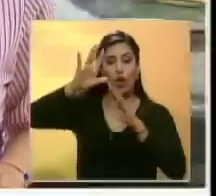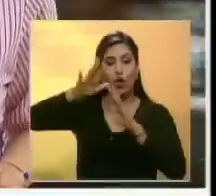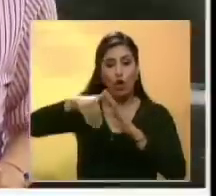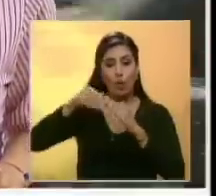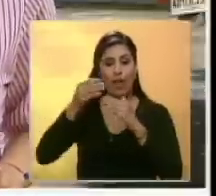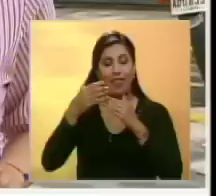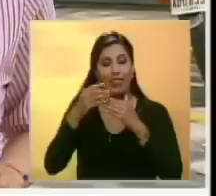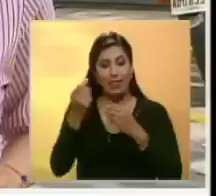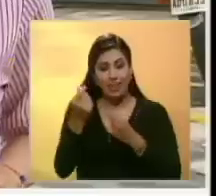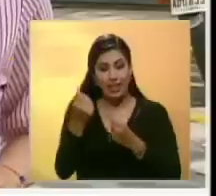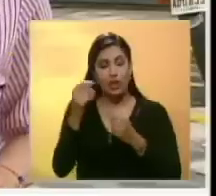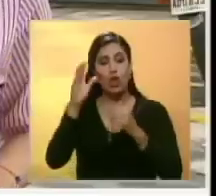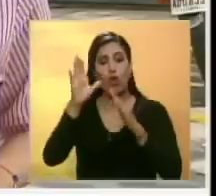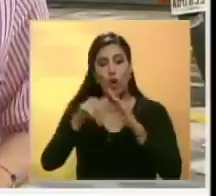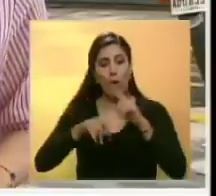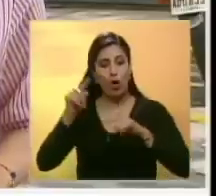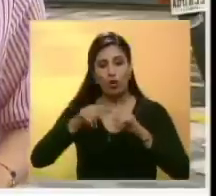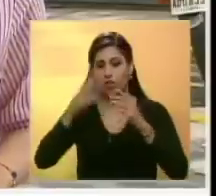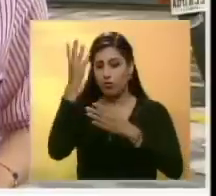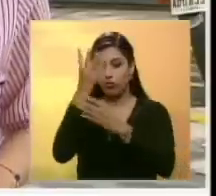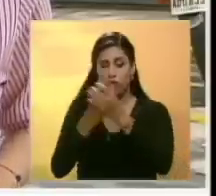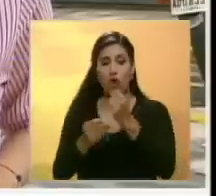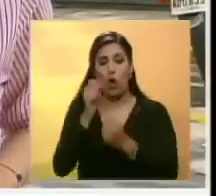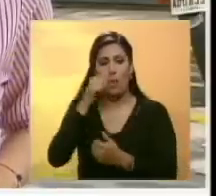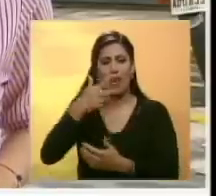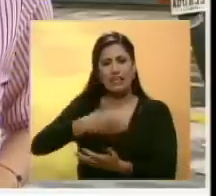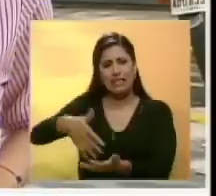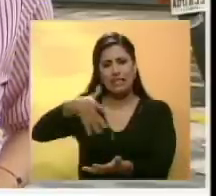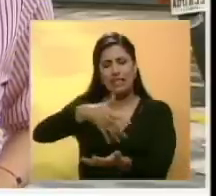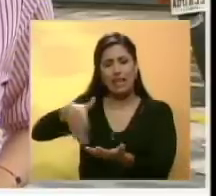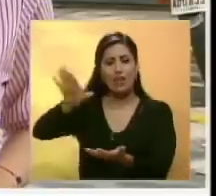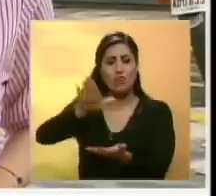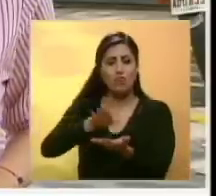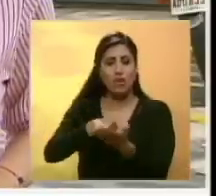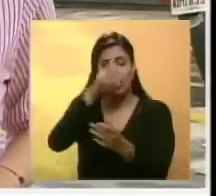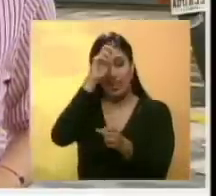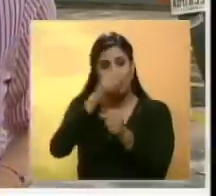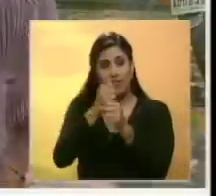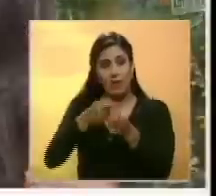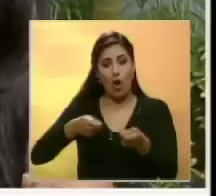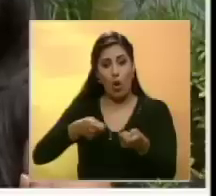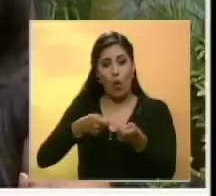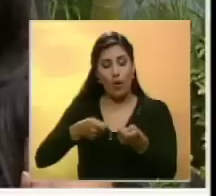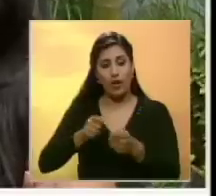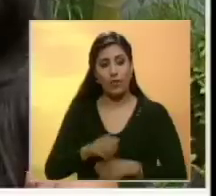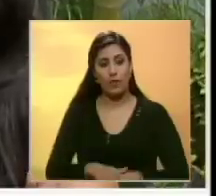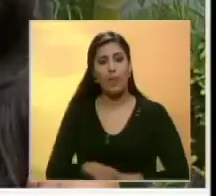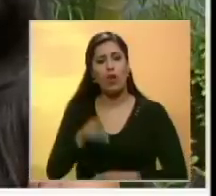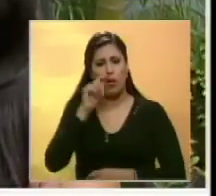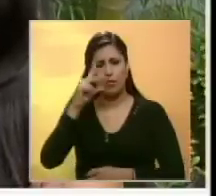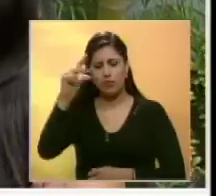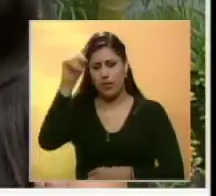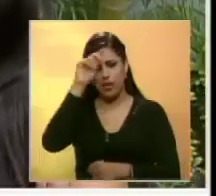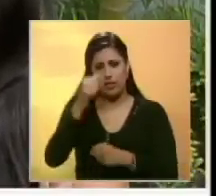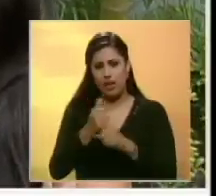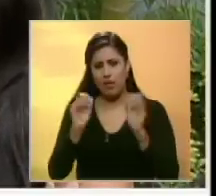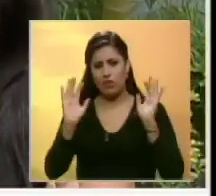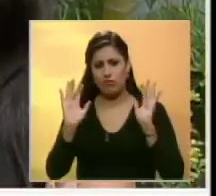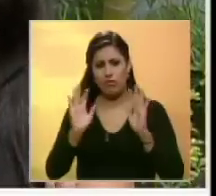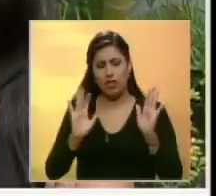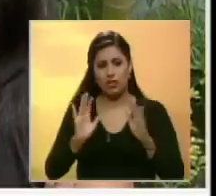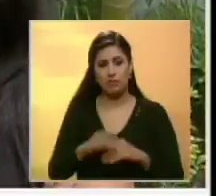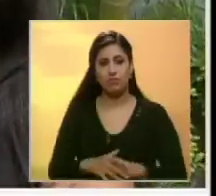dinero, sus pertenencias y escaparon. La víctima murió desangrada. Se conoció que trabajaba como obrero. Él iba a trabajar y